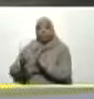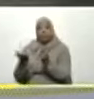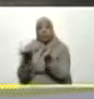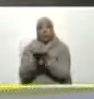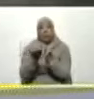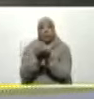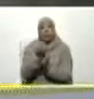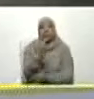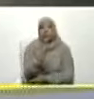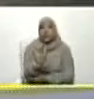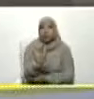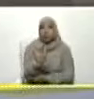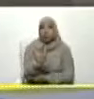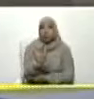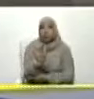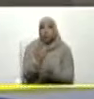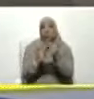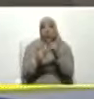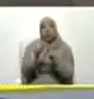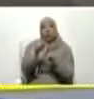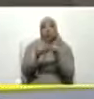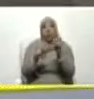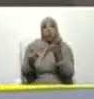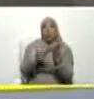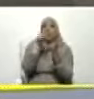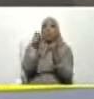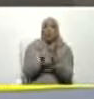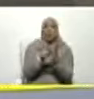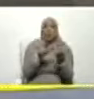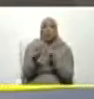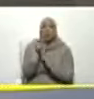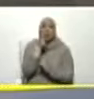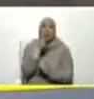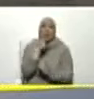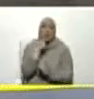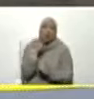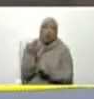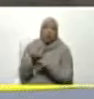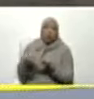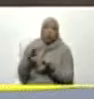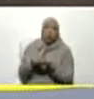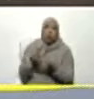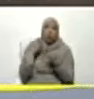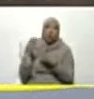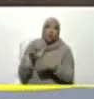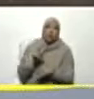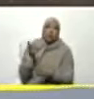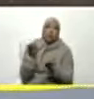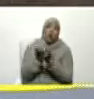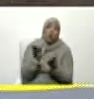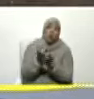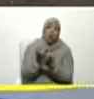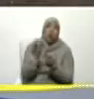3 escuelas las reconstruiremos completica y las pondremos de paquete en tiempo récord con